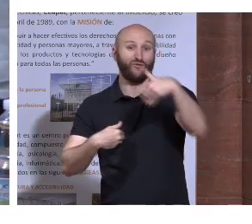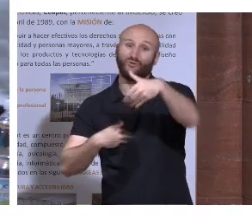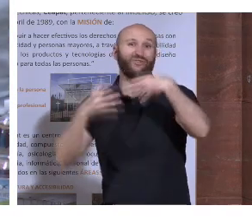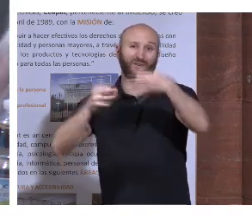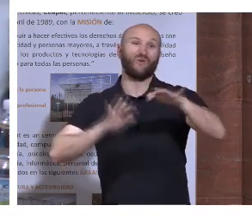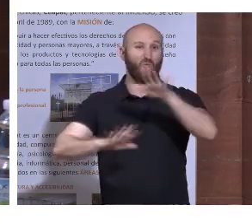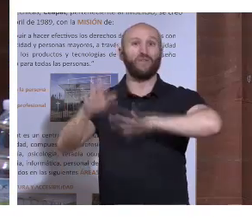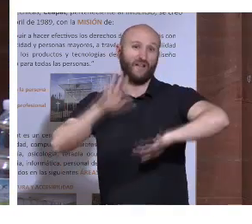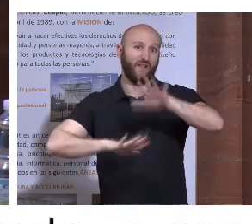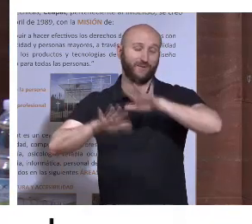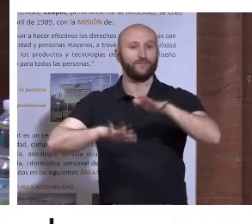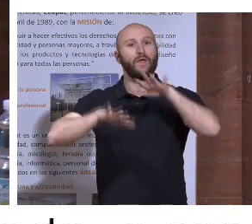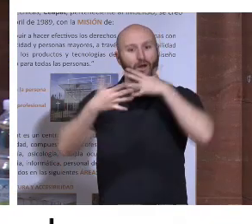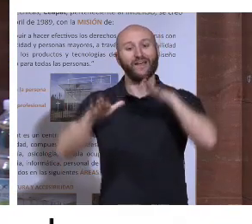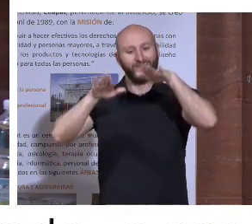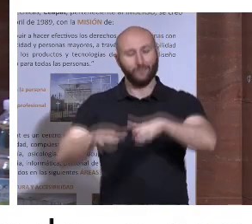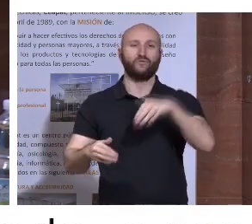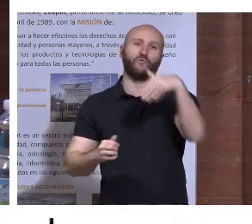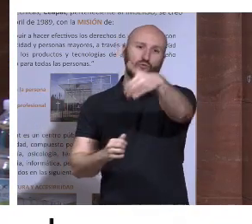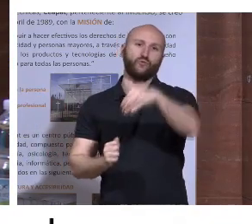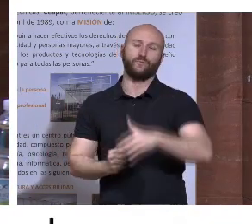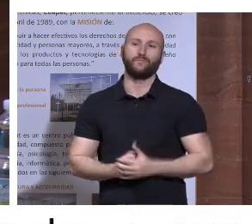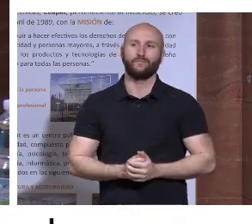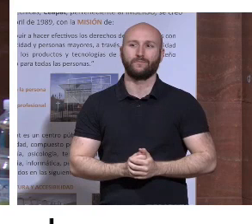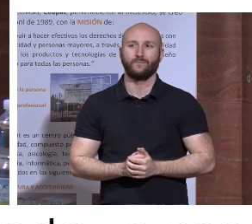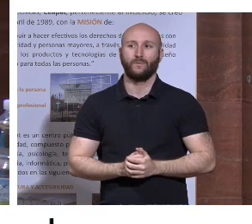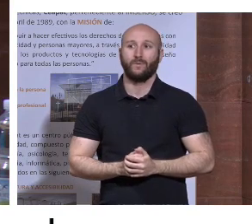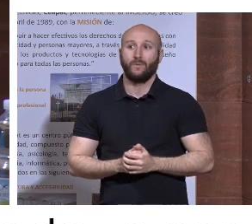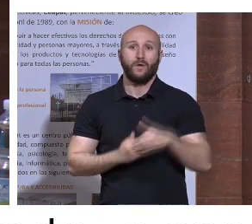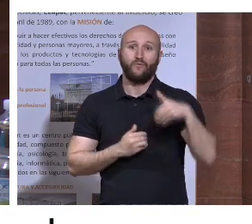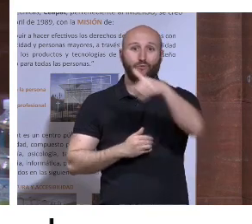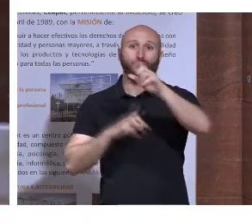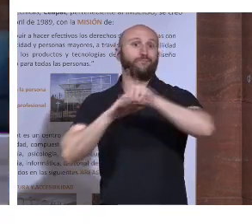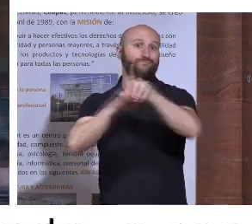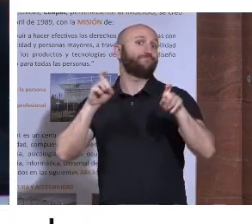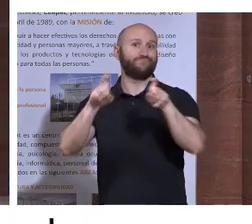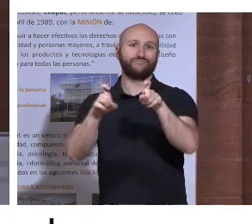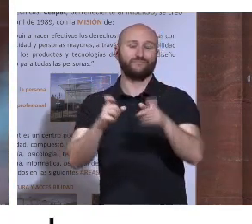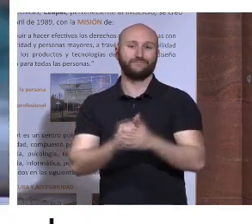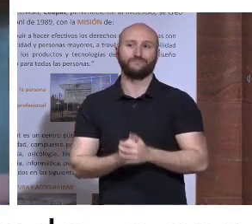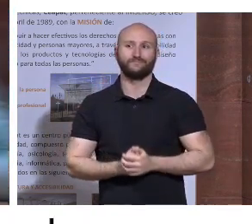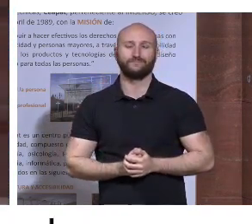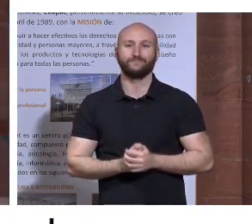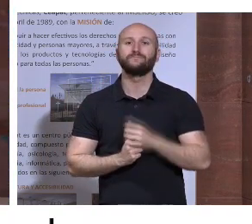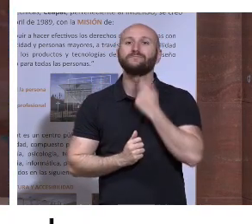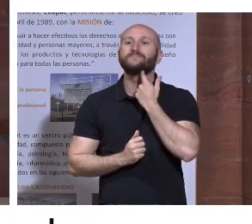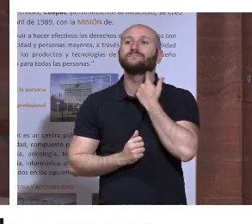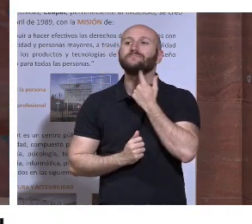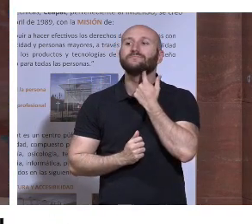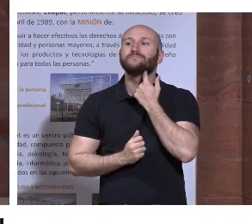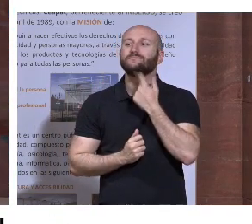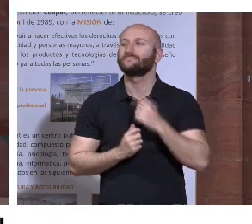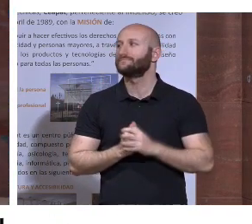que estamos en el futuro. Este es el directo. No sabemos cómo va a salir el futuro. Esto es lo que tiene el directo. ¿Querías tú intervenir, sí.